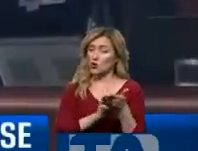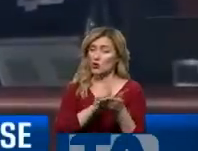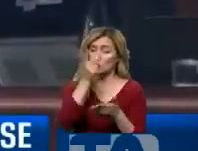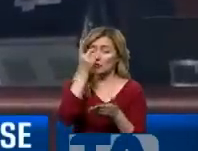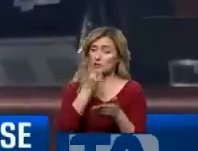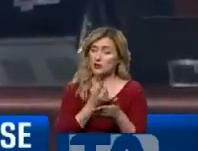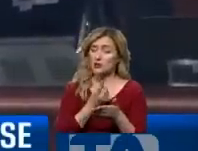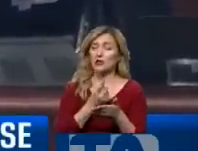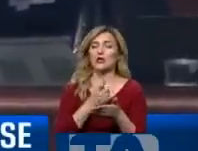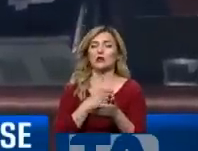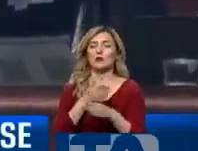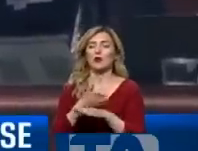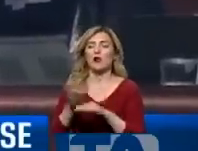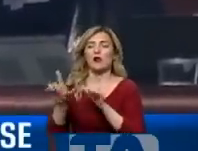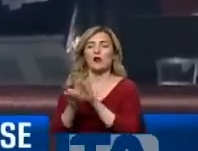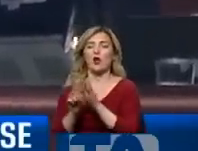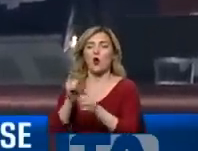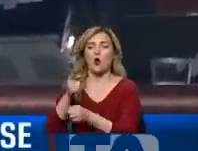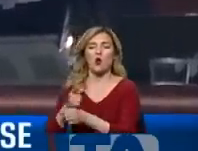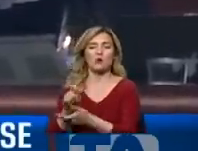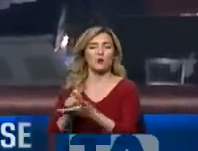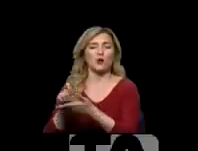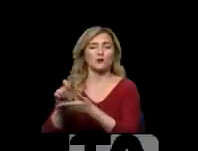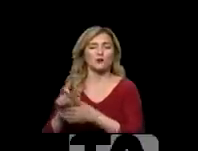el Ministerio de la Ley.